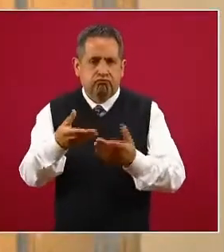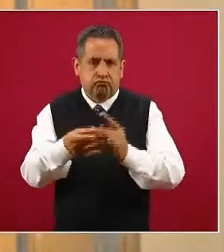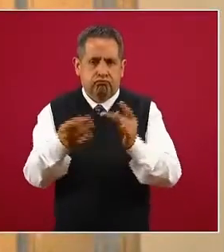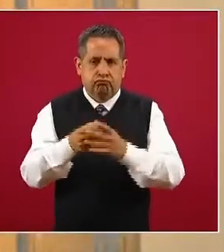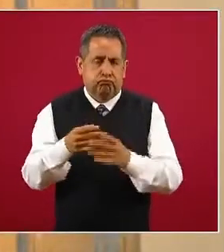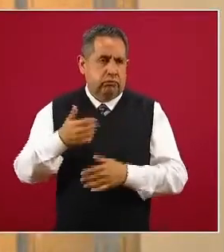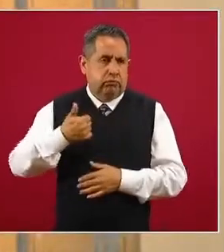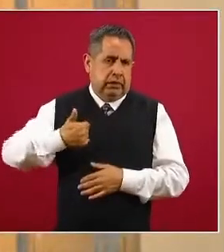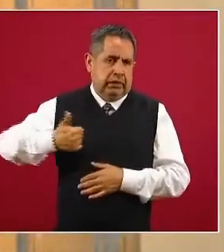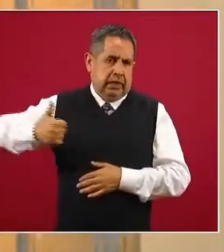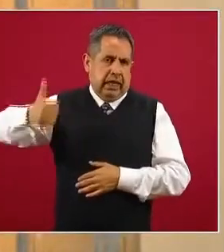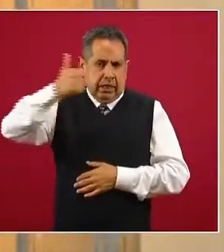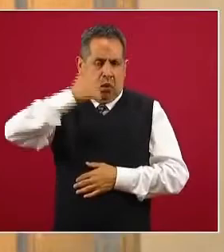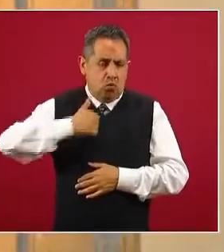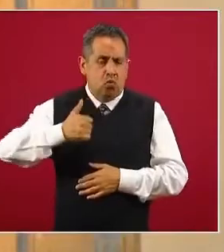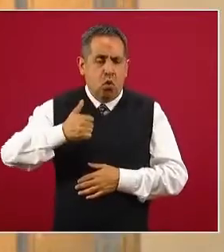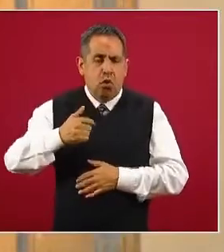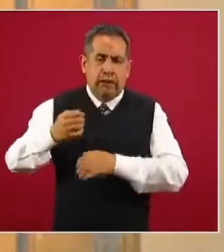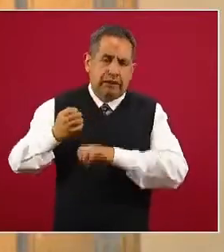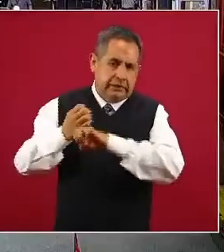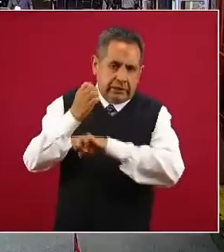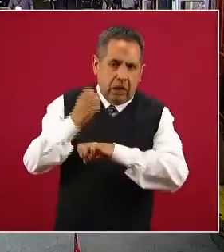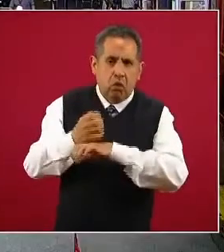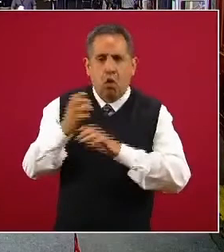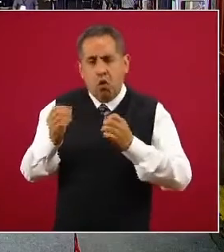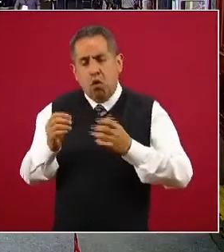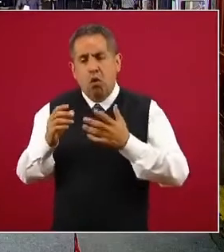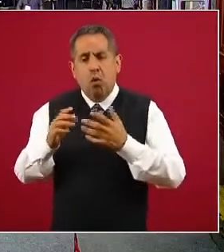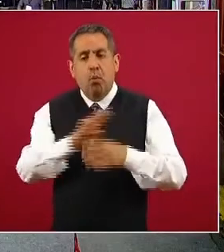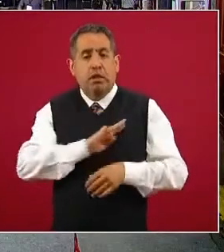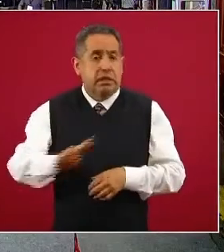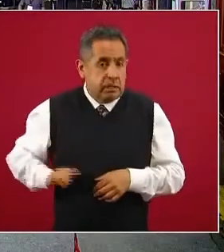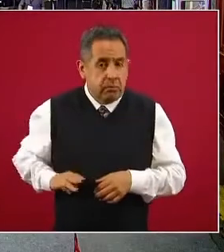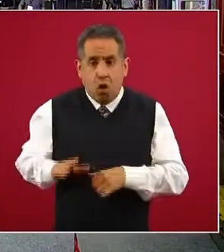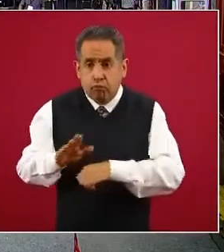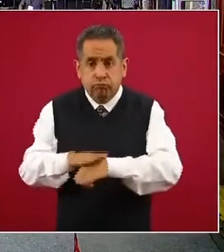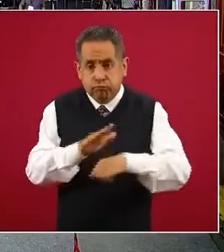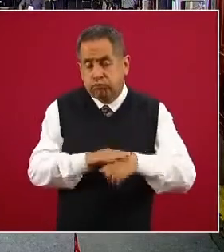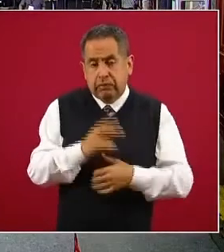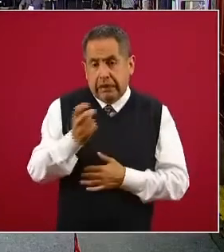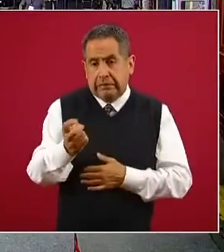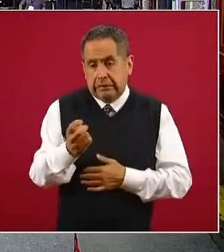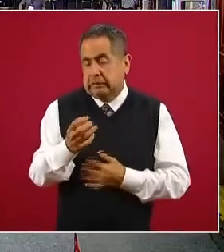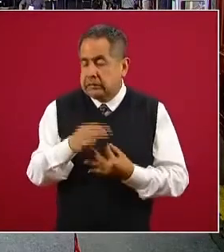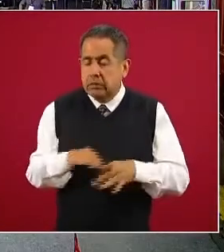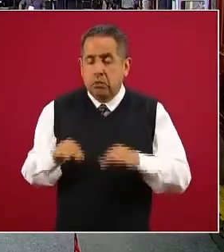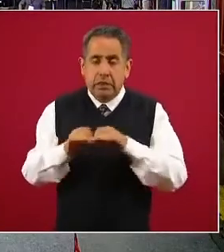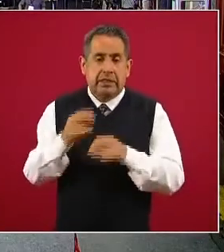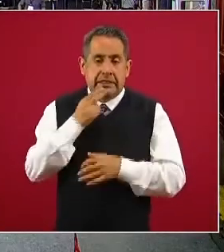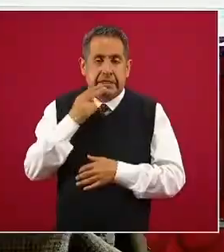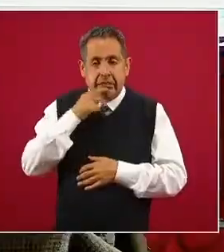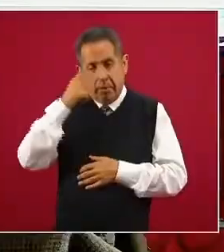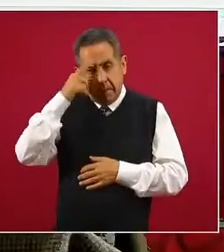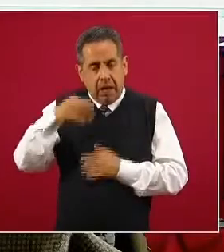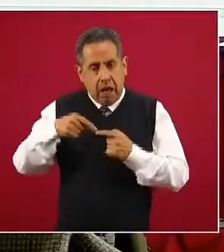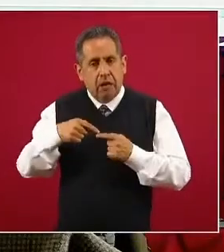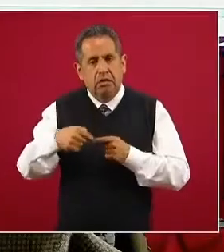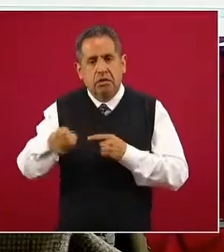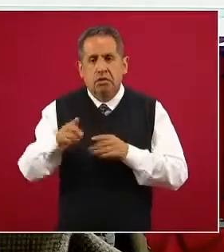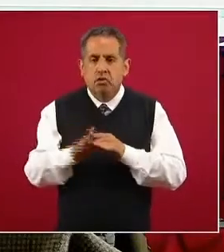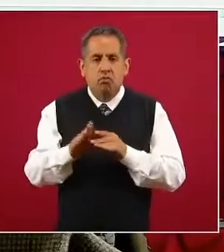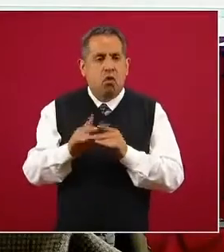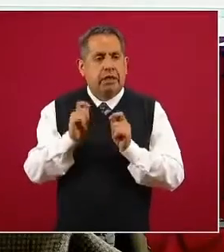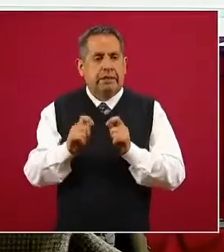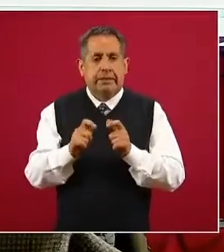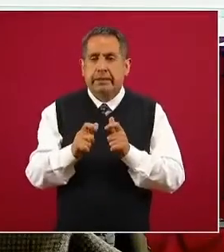realizando sus autoridades locales, tanto en el nivel estatal como en el nivel municipal, porque de seguro todas ellas van encaminadas a poder